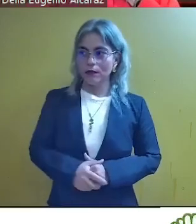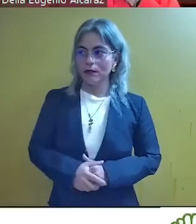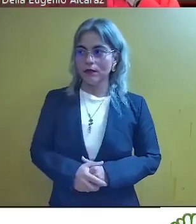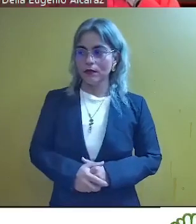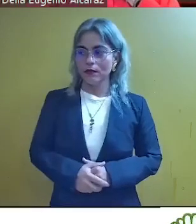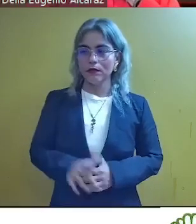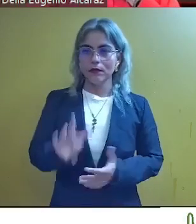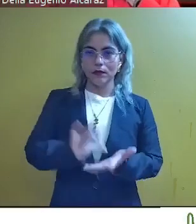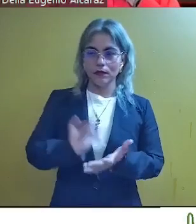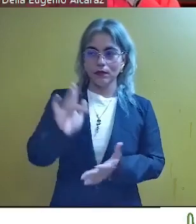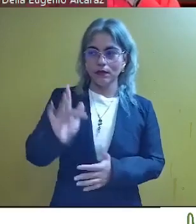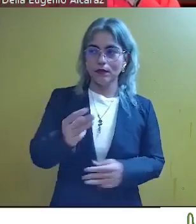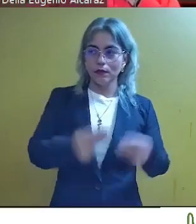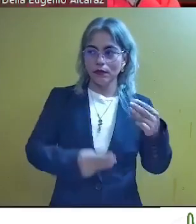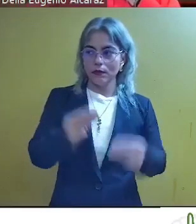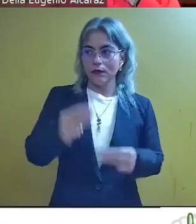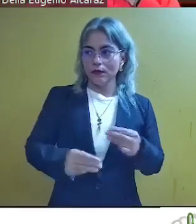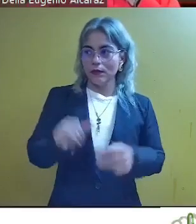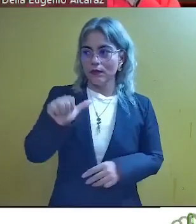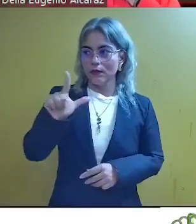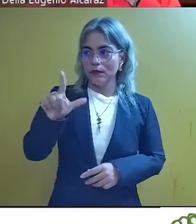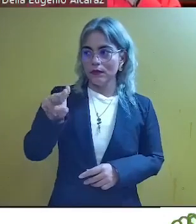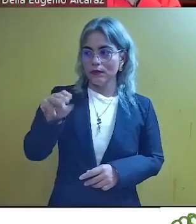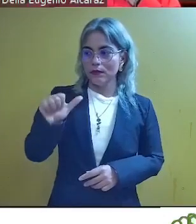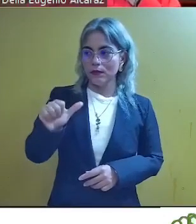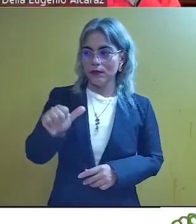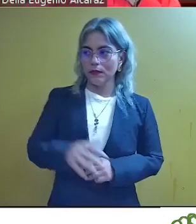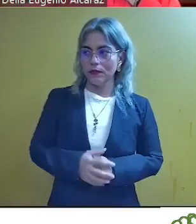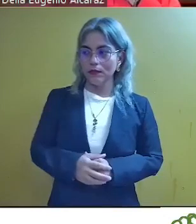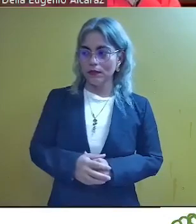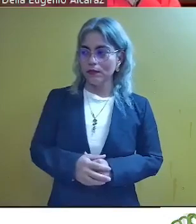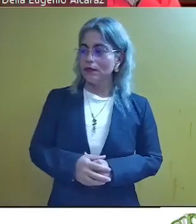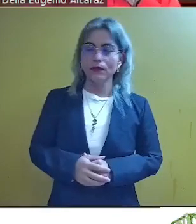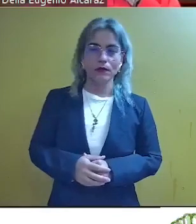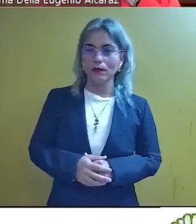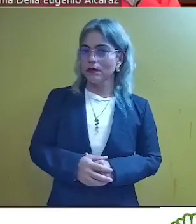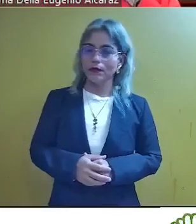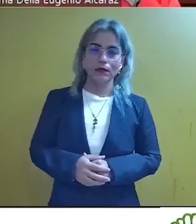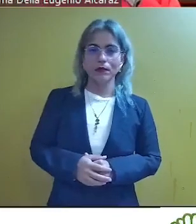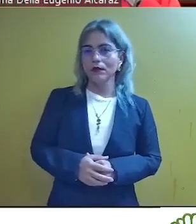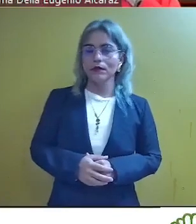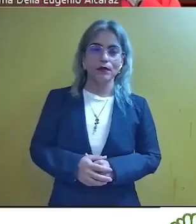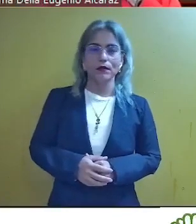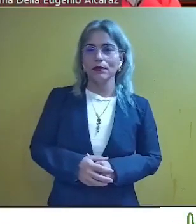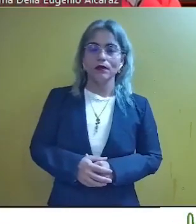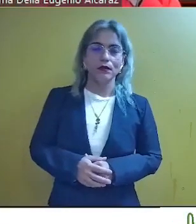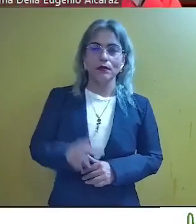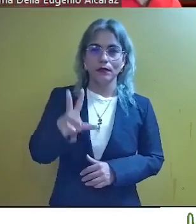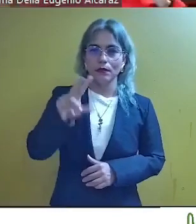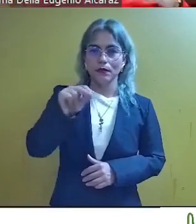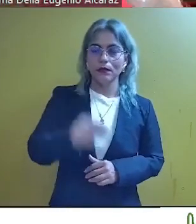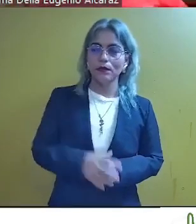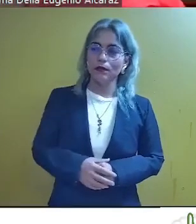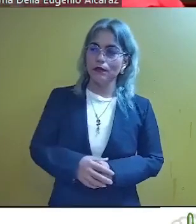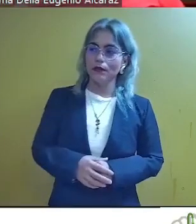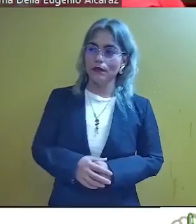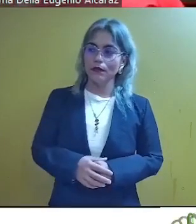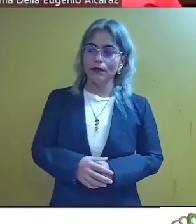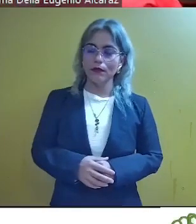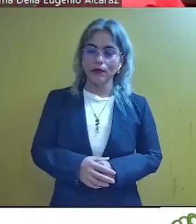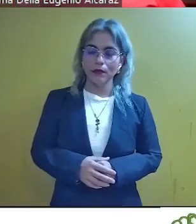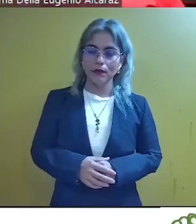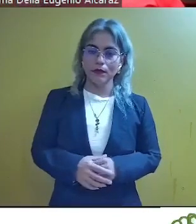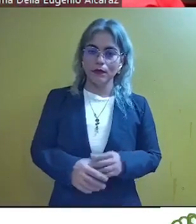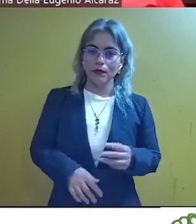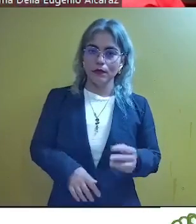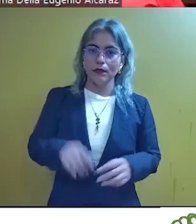Gracias, magistrado. Magistrada Almadelia Eugenio Alcaraz. En contra del proyecto. Gracias, magistrada. Magistrada Hilda